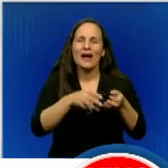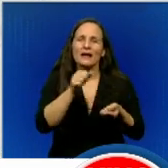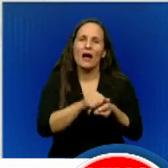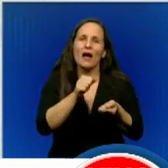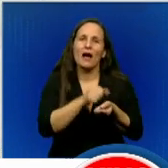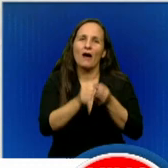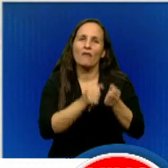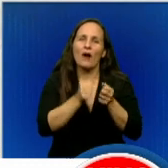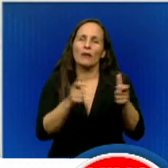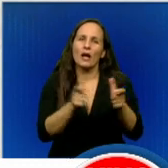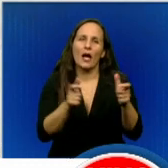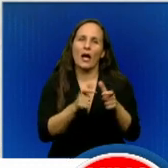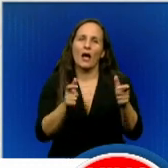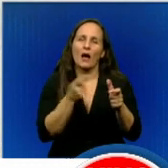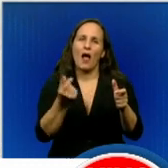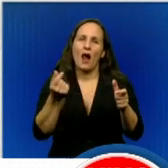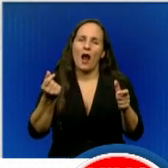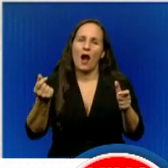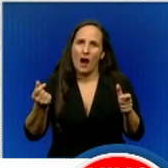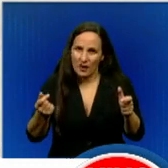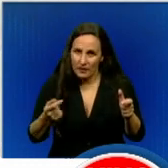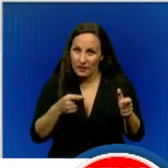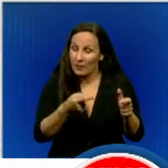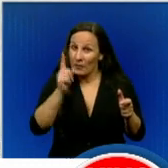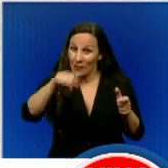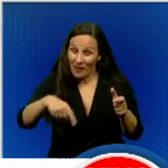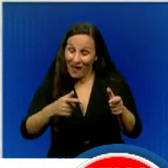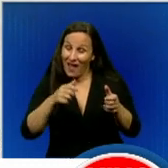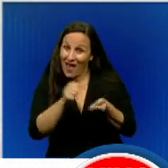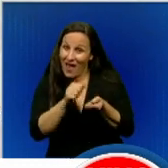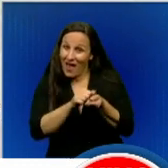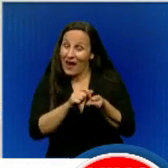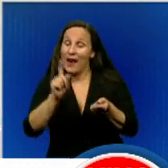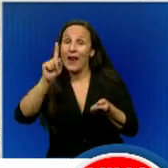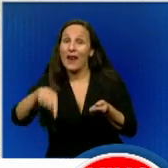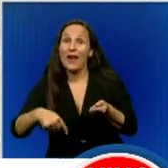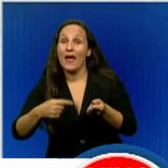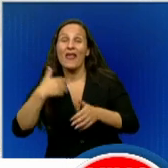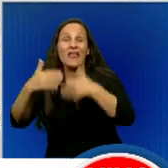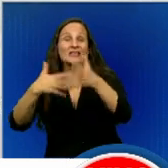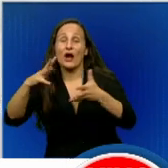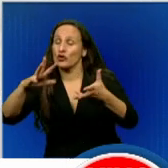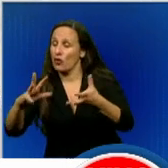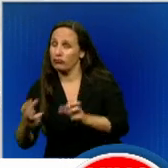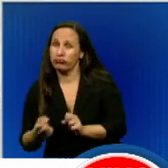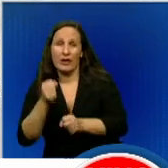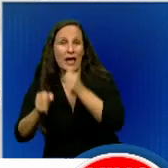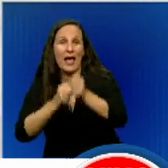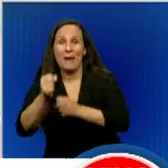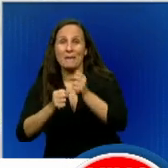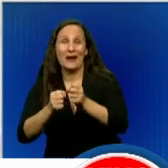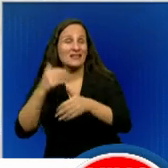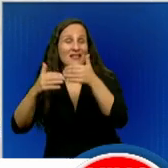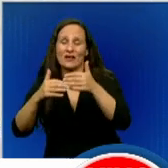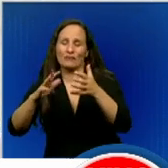emitir pero que realmente lo único que destruye y lo único que provoca es la destrucción del desarrollo y la economía de empresas y de los trabajadores